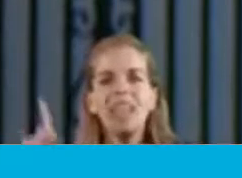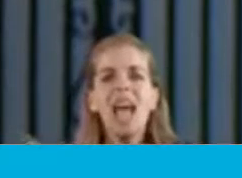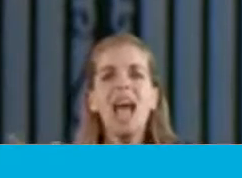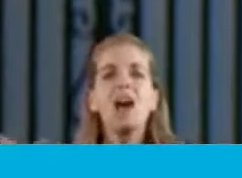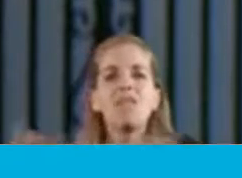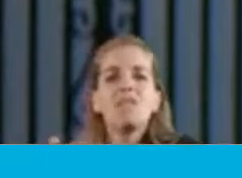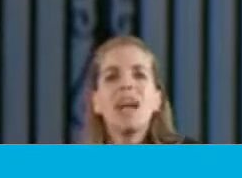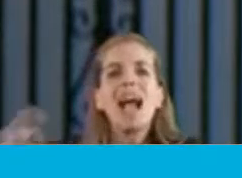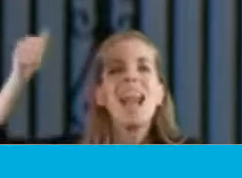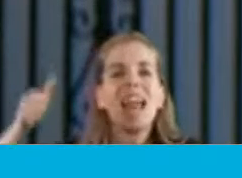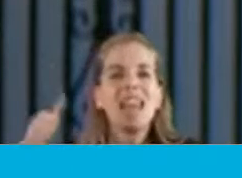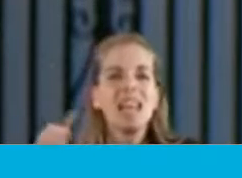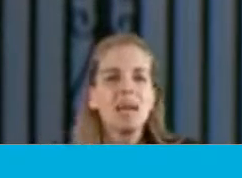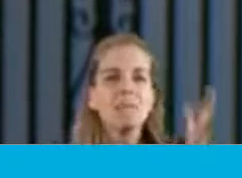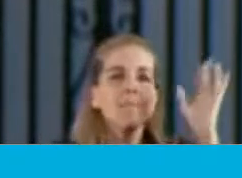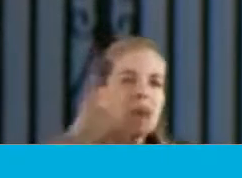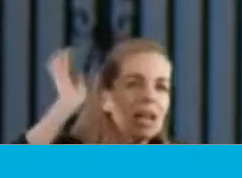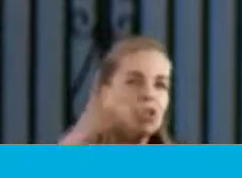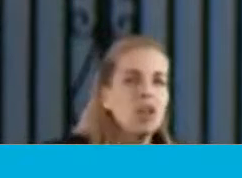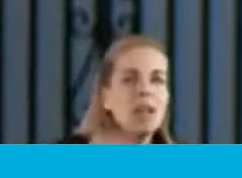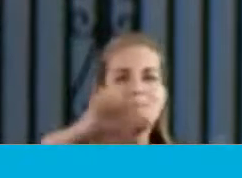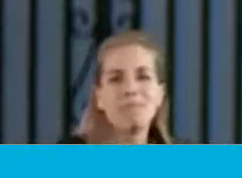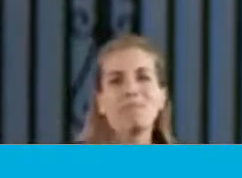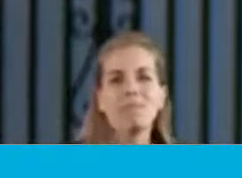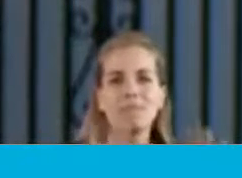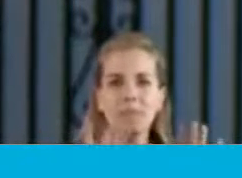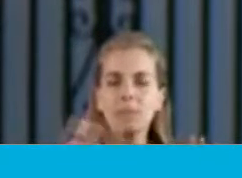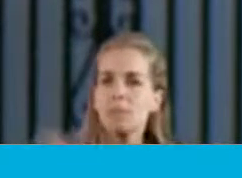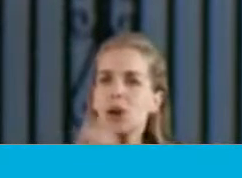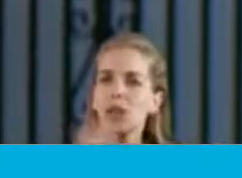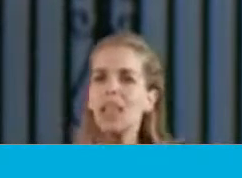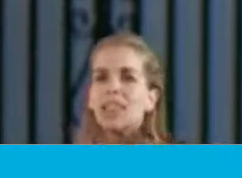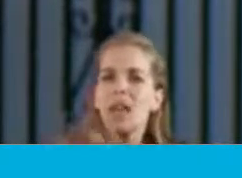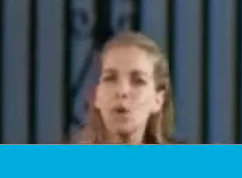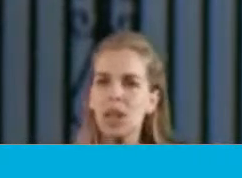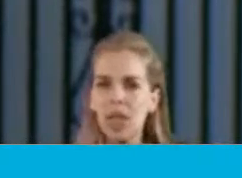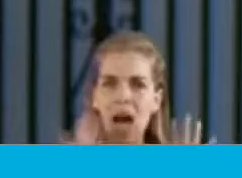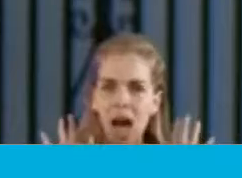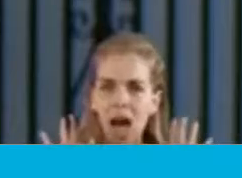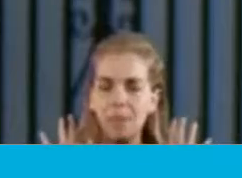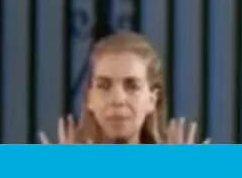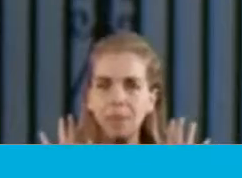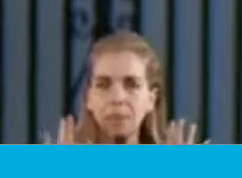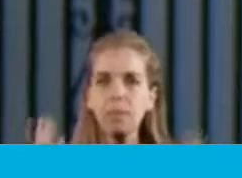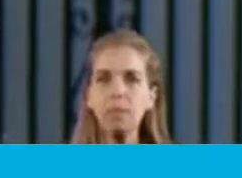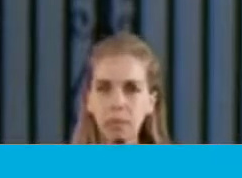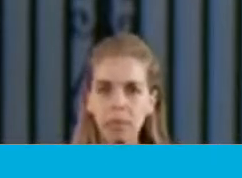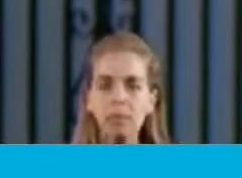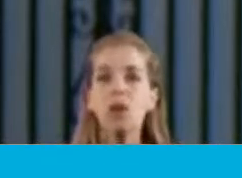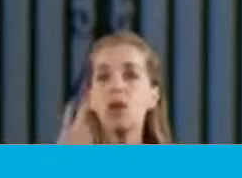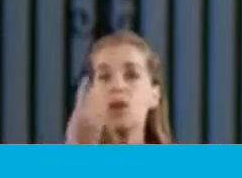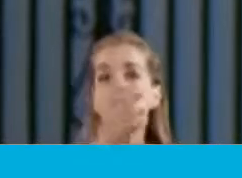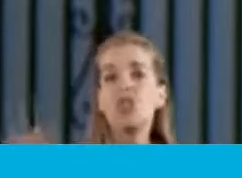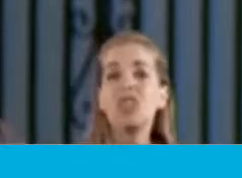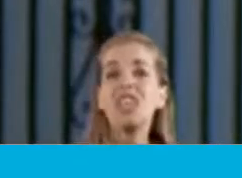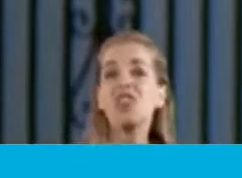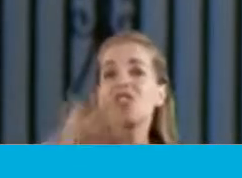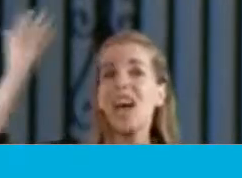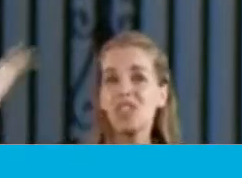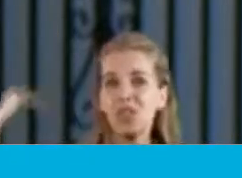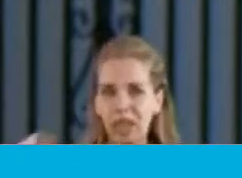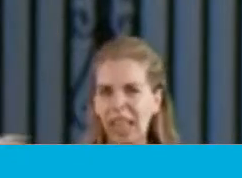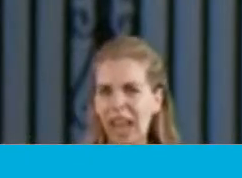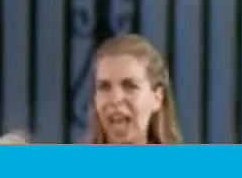en la marginación y pobreza. Los mejores de nosotros, 200 años atrás,